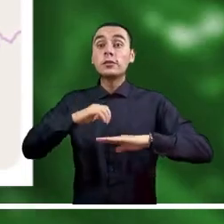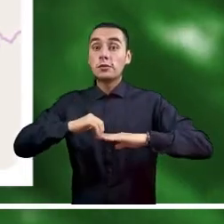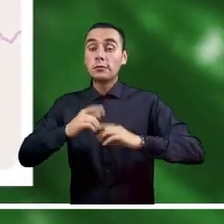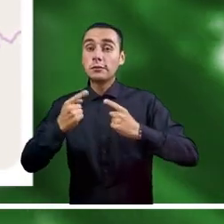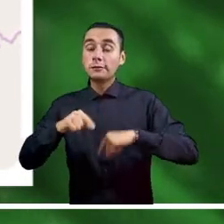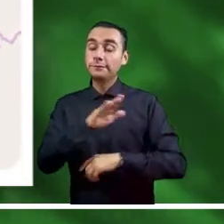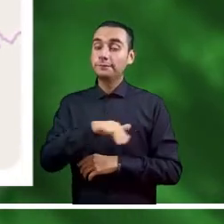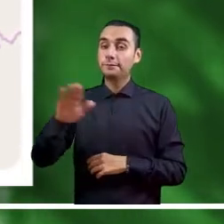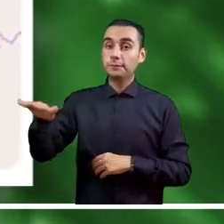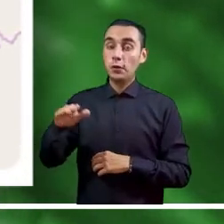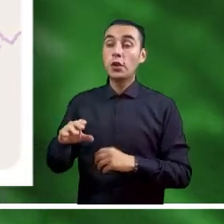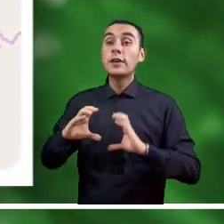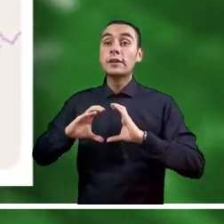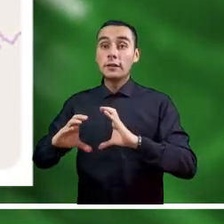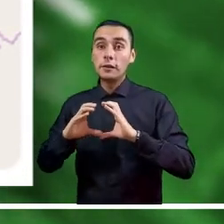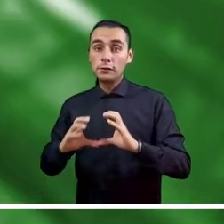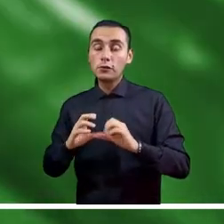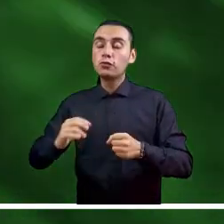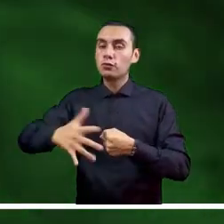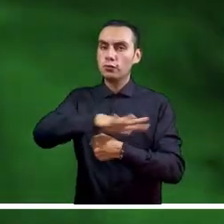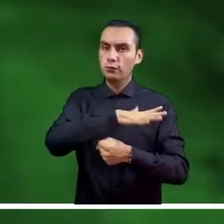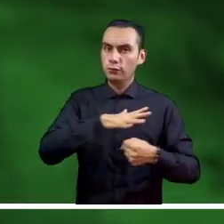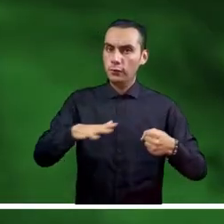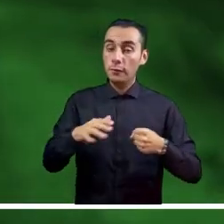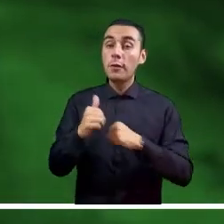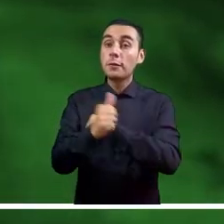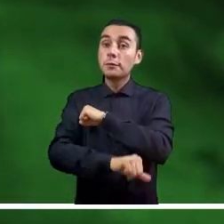Boyacá, Los Santanderes y Tolima.